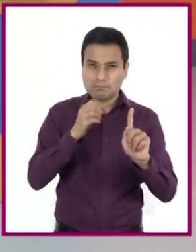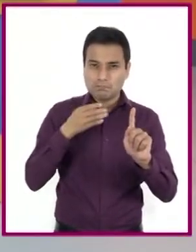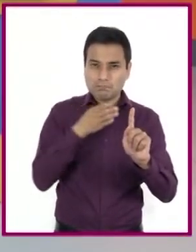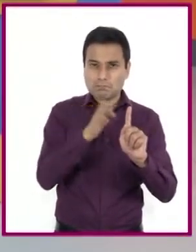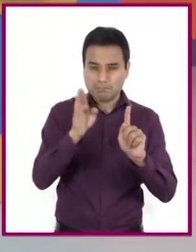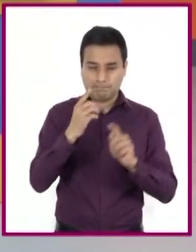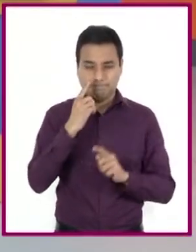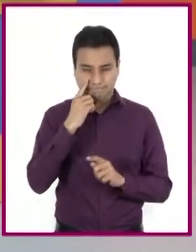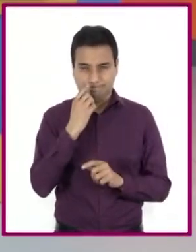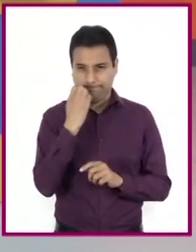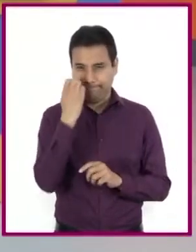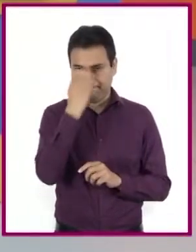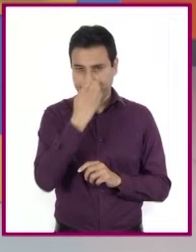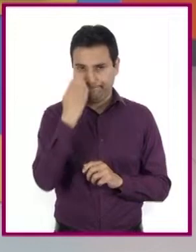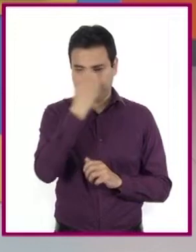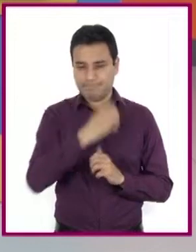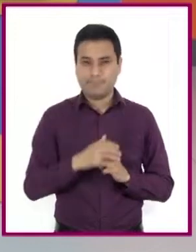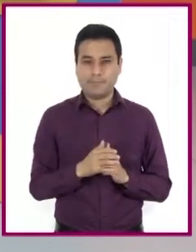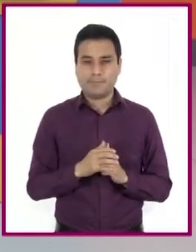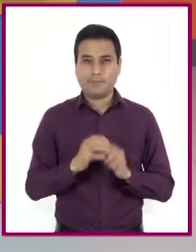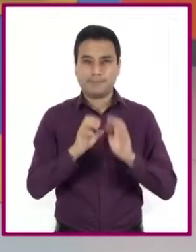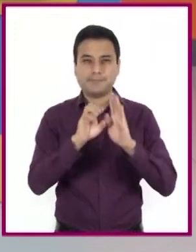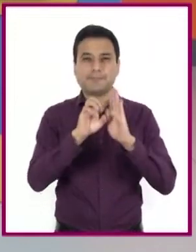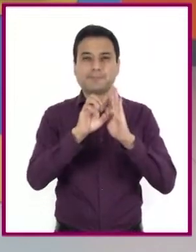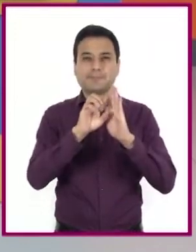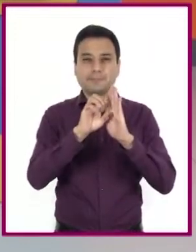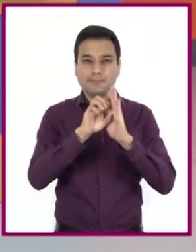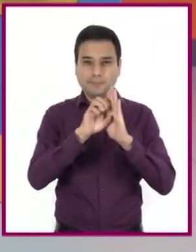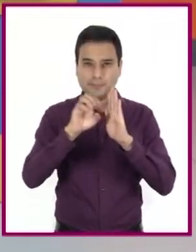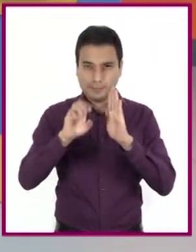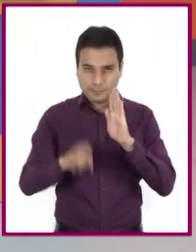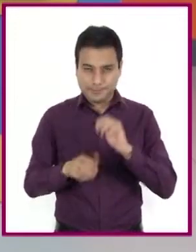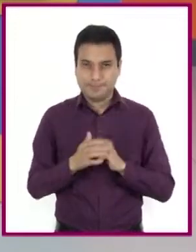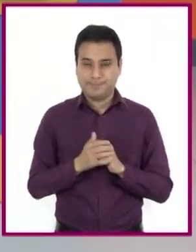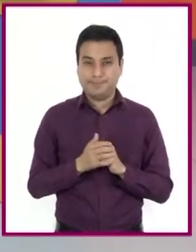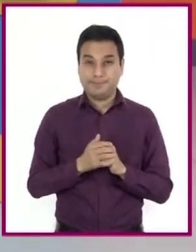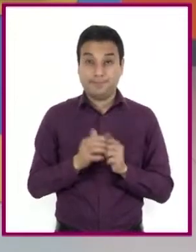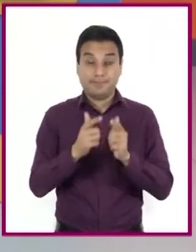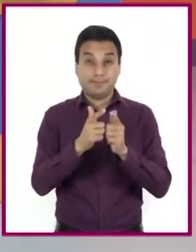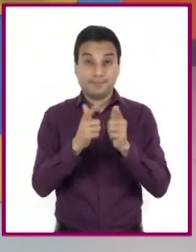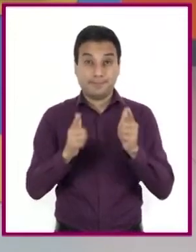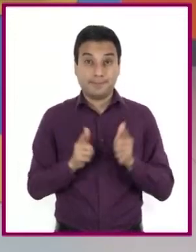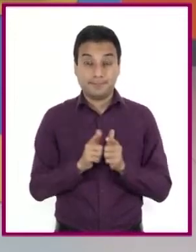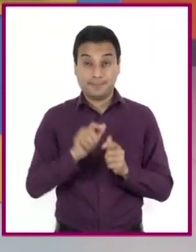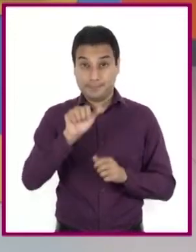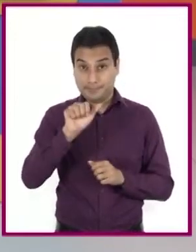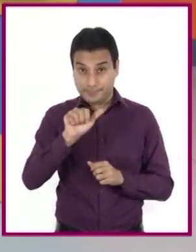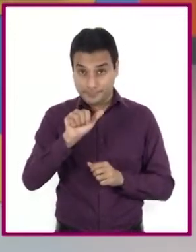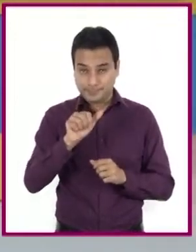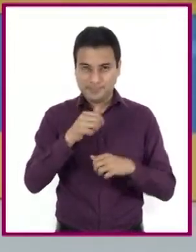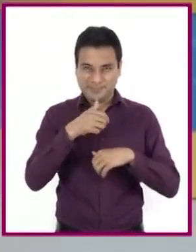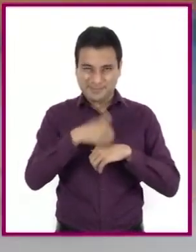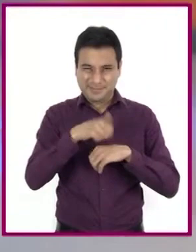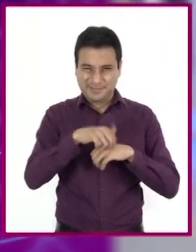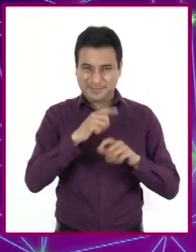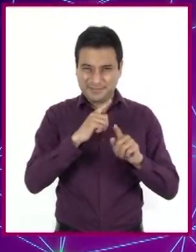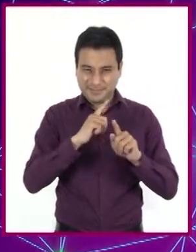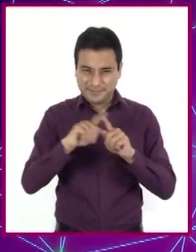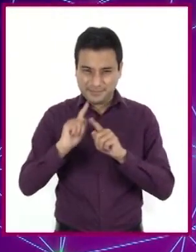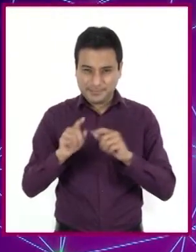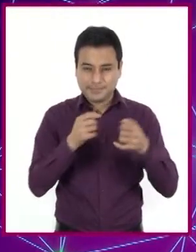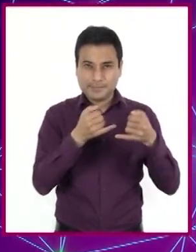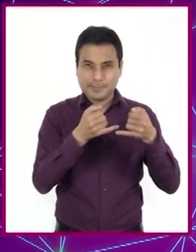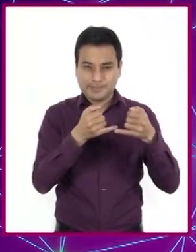la siguiente forma. Se ubica cada uno de los valores del grupo A en la recta numérica, el